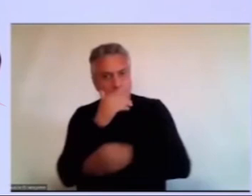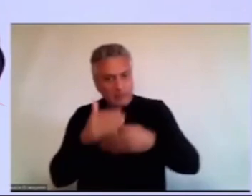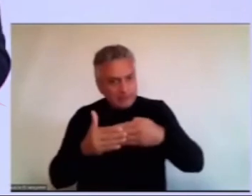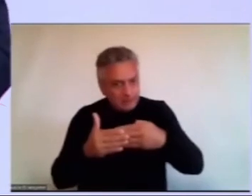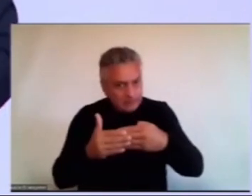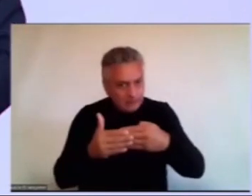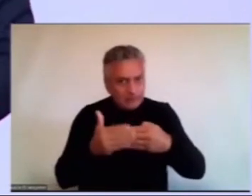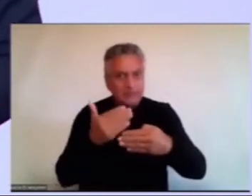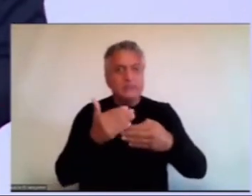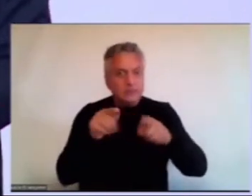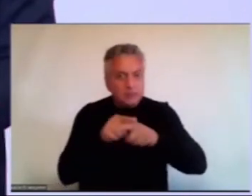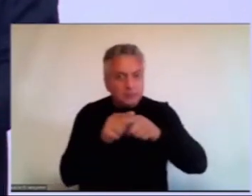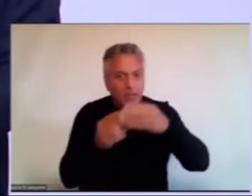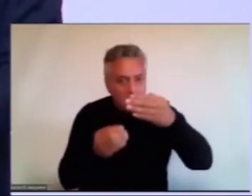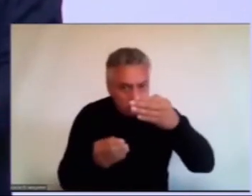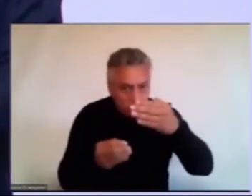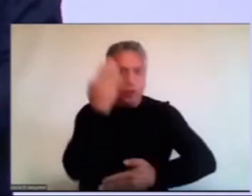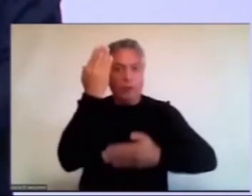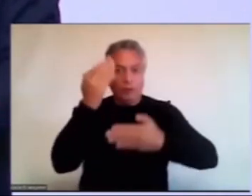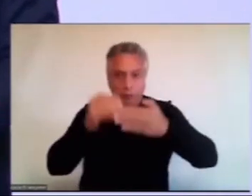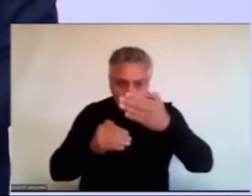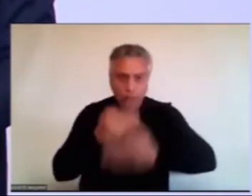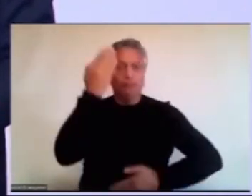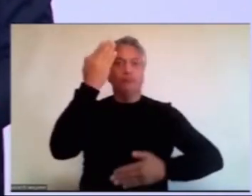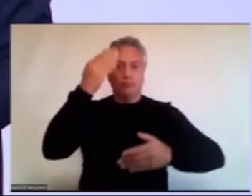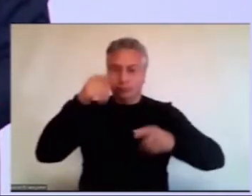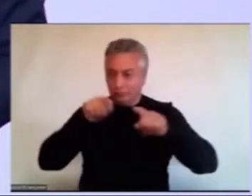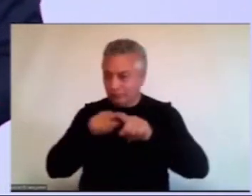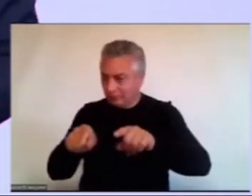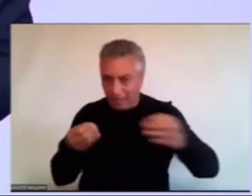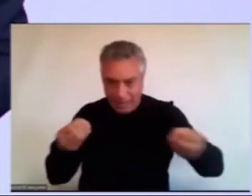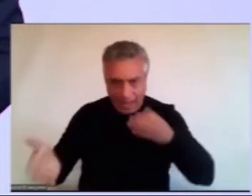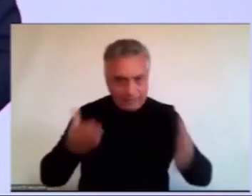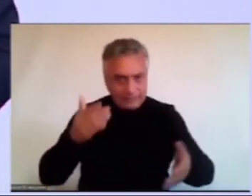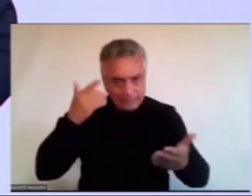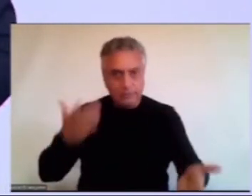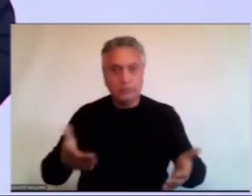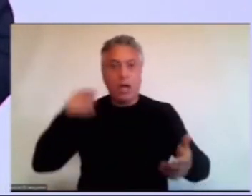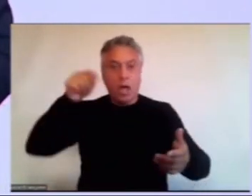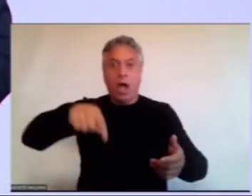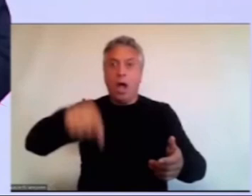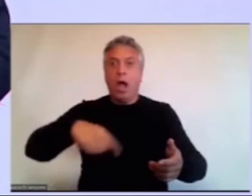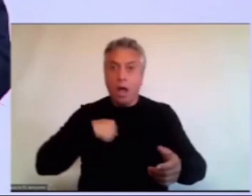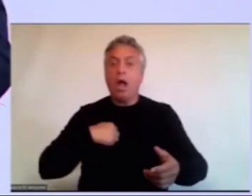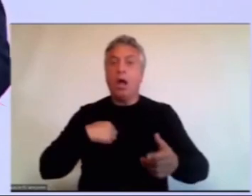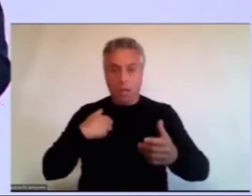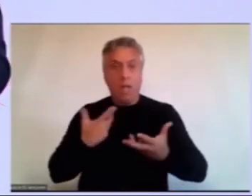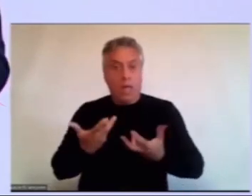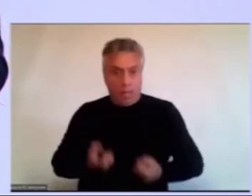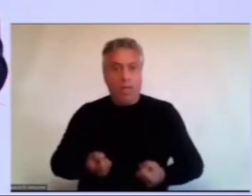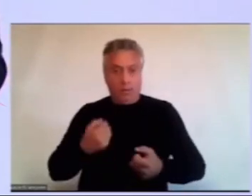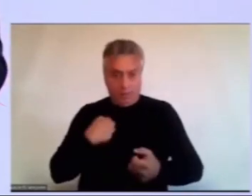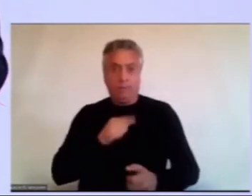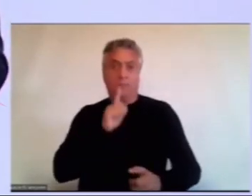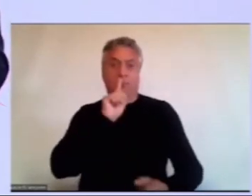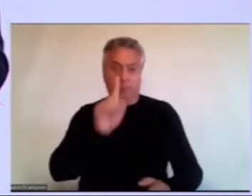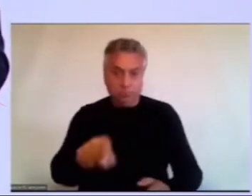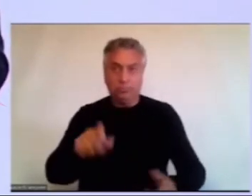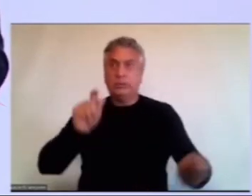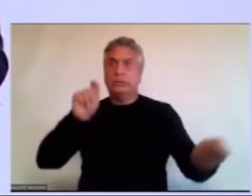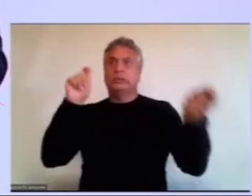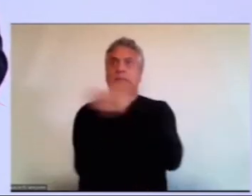mayores respuestas tiene por ejemplo para el cambio climático en relación con las soluciones basadas en